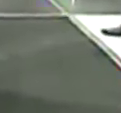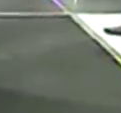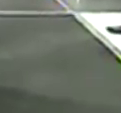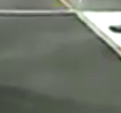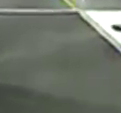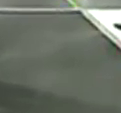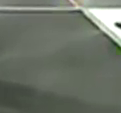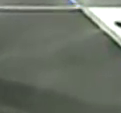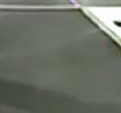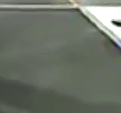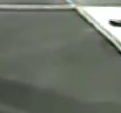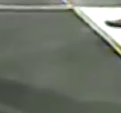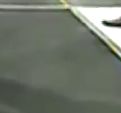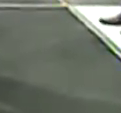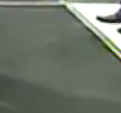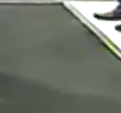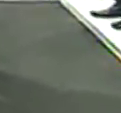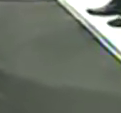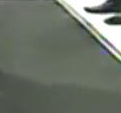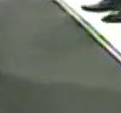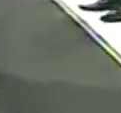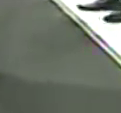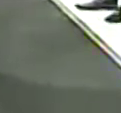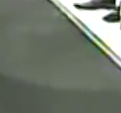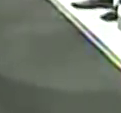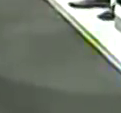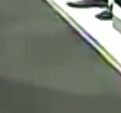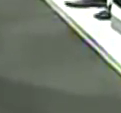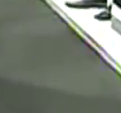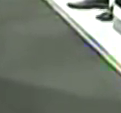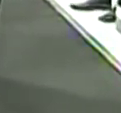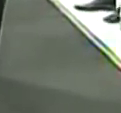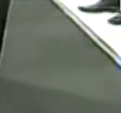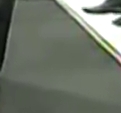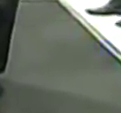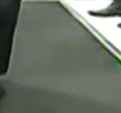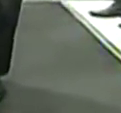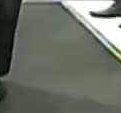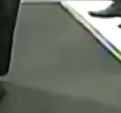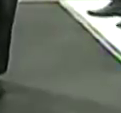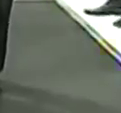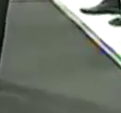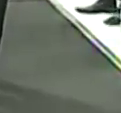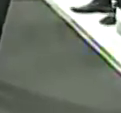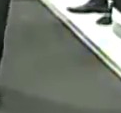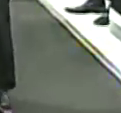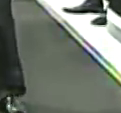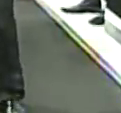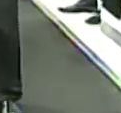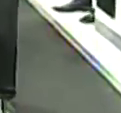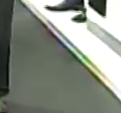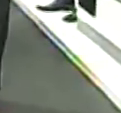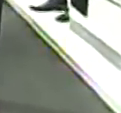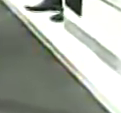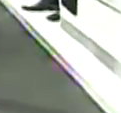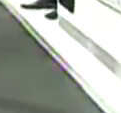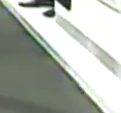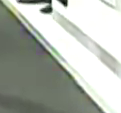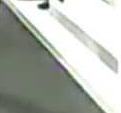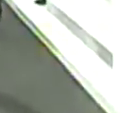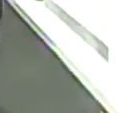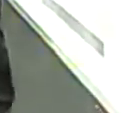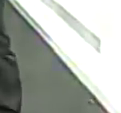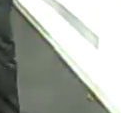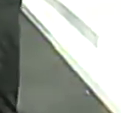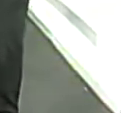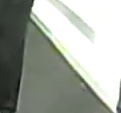jefe de Estado venezolano, por supuesto, presente en esta cita de internacional y